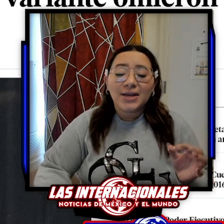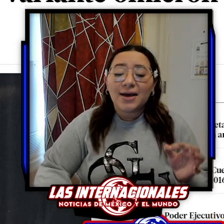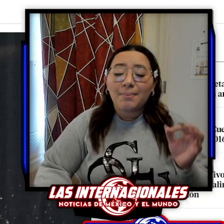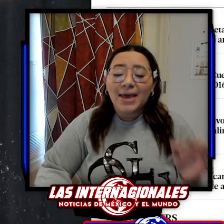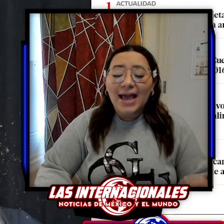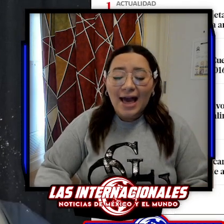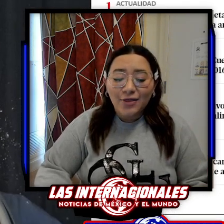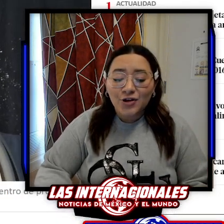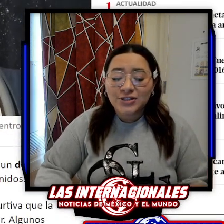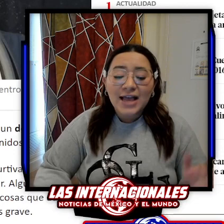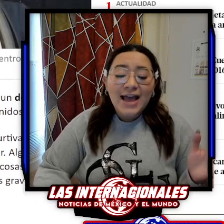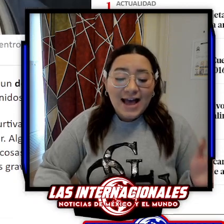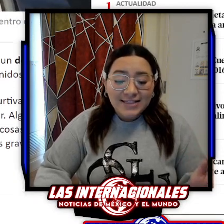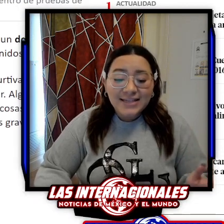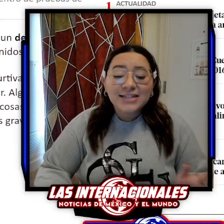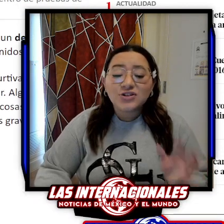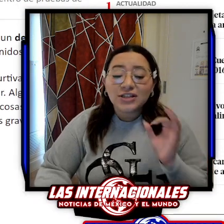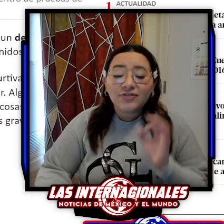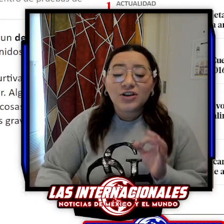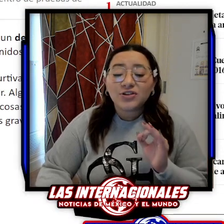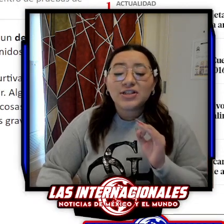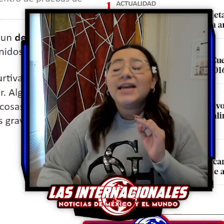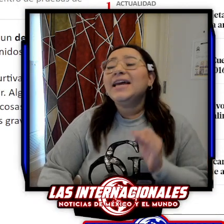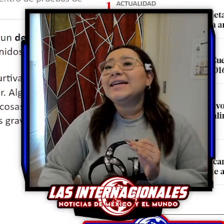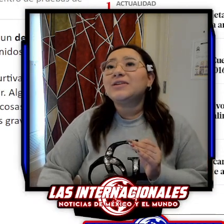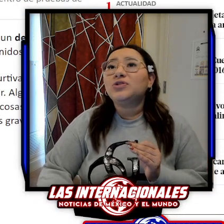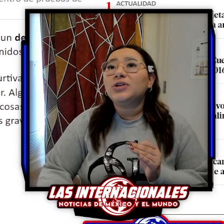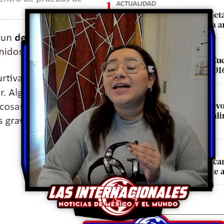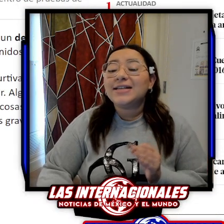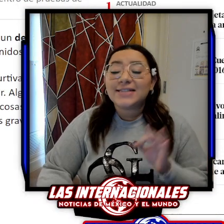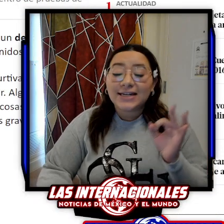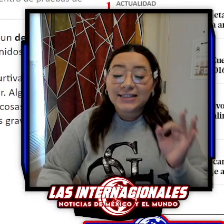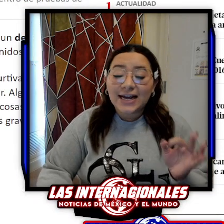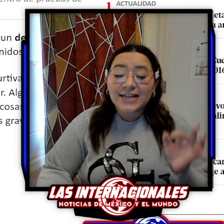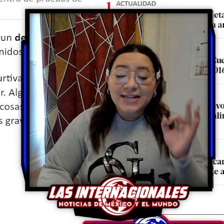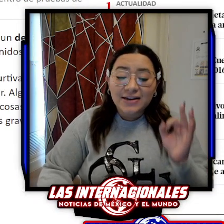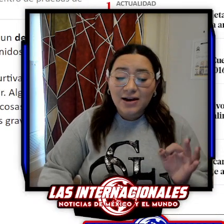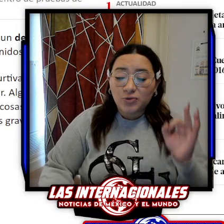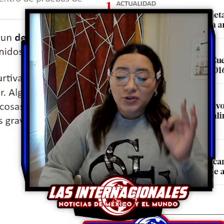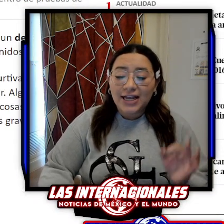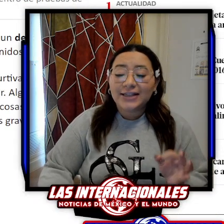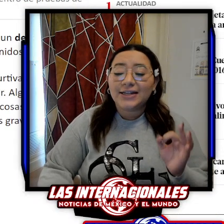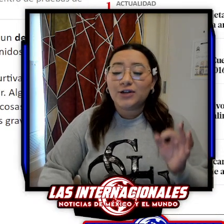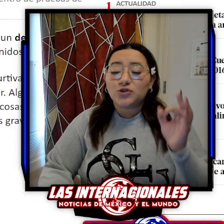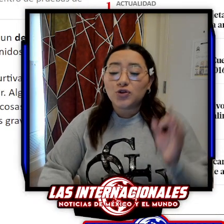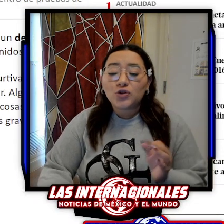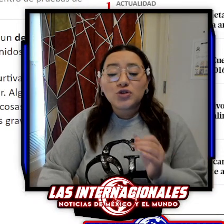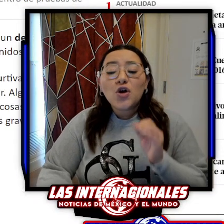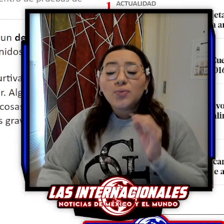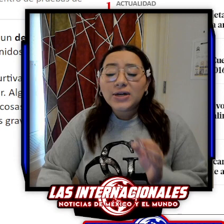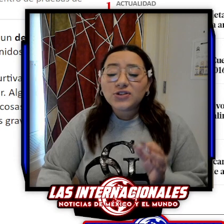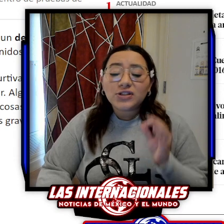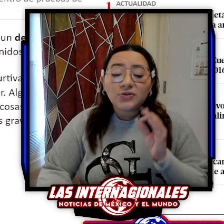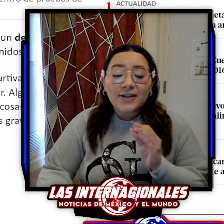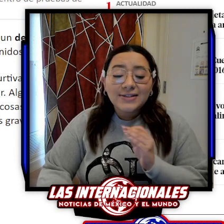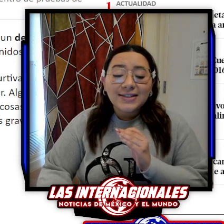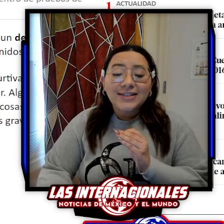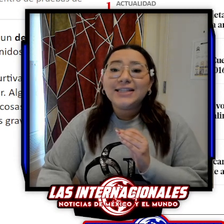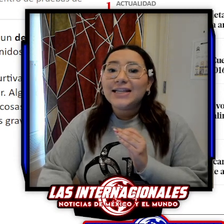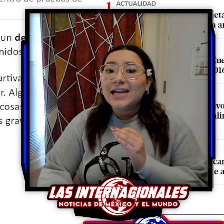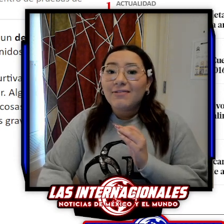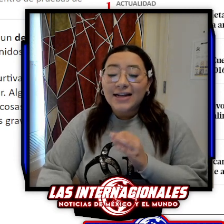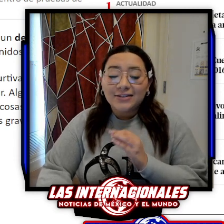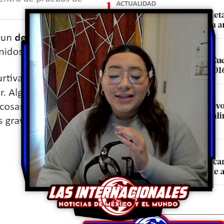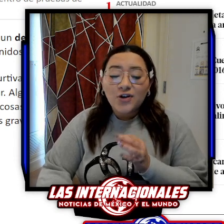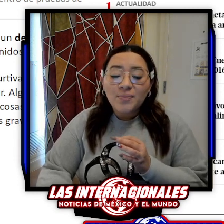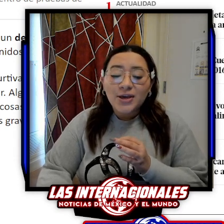la denominan BA2. Así es, los científicos y las autoridades sanitarias a nivel mundial tienen los ojos puestos en una